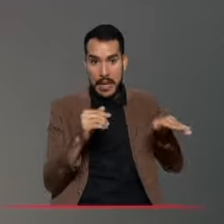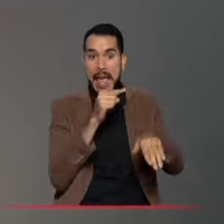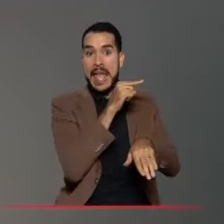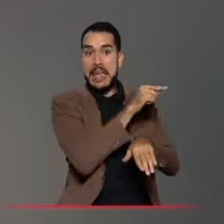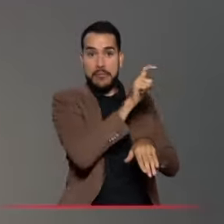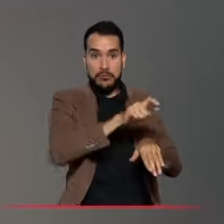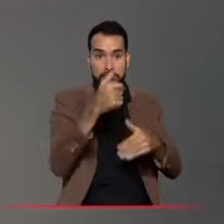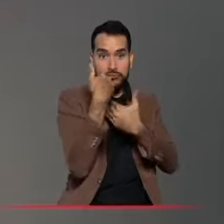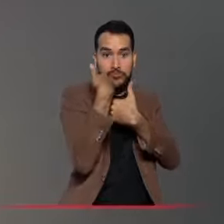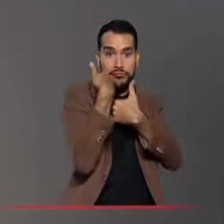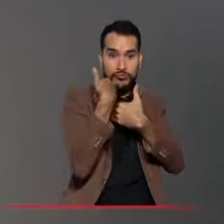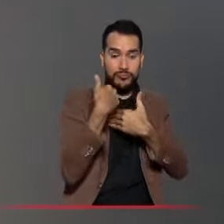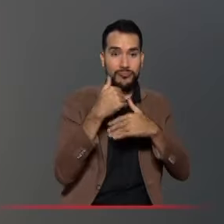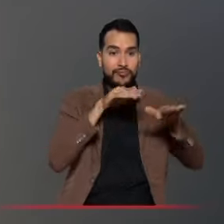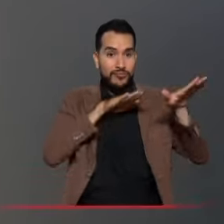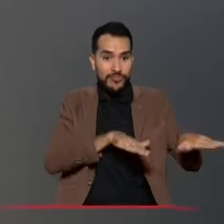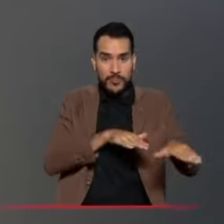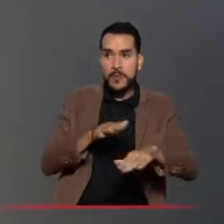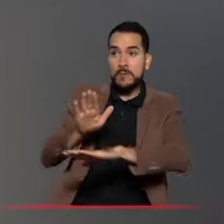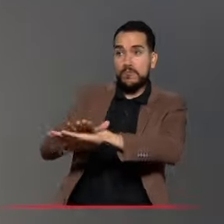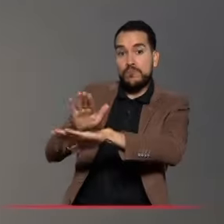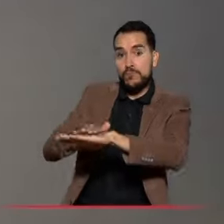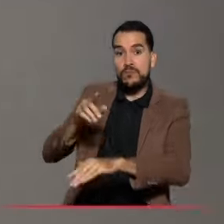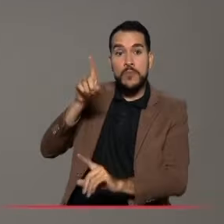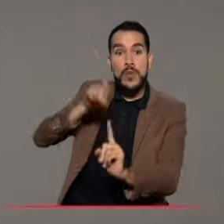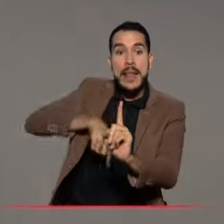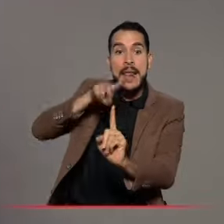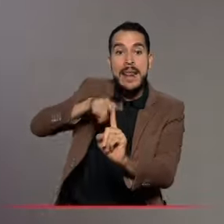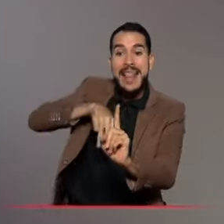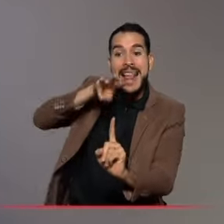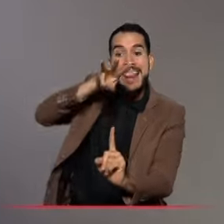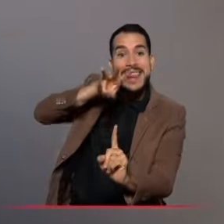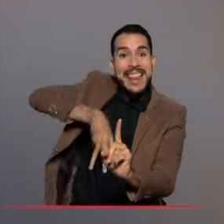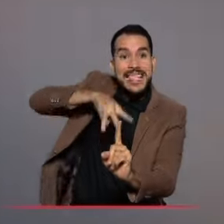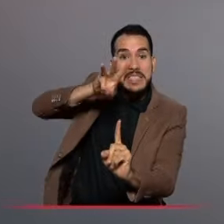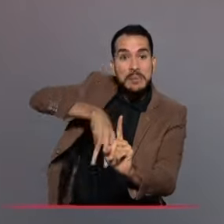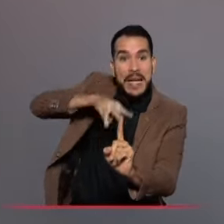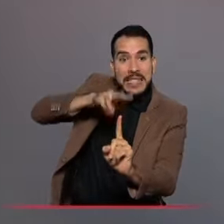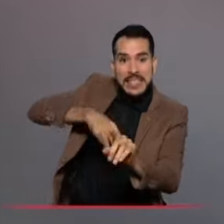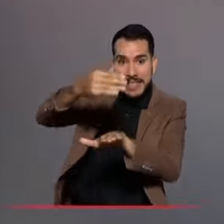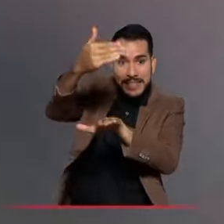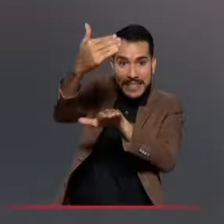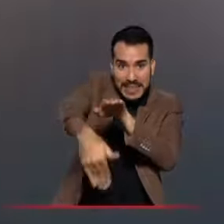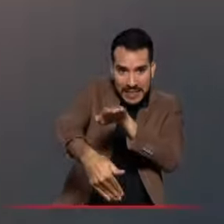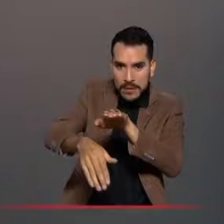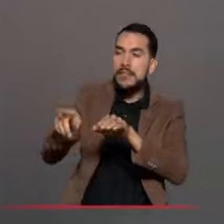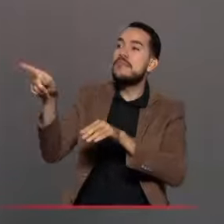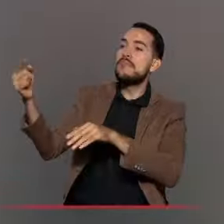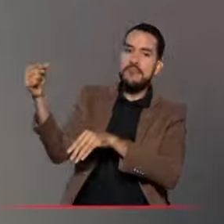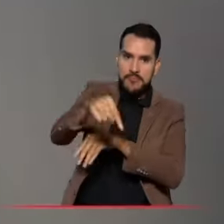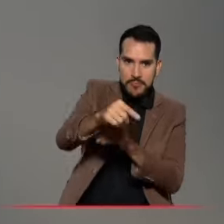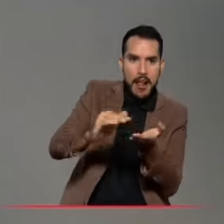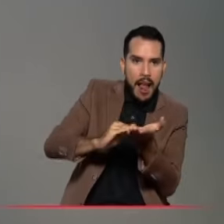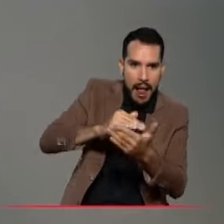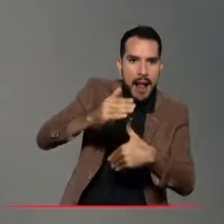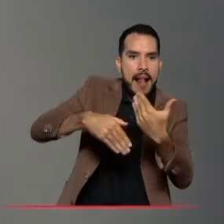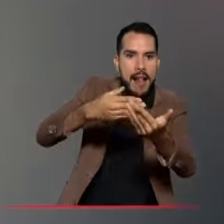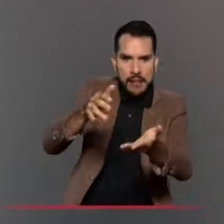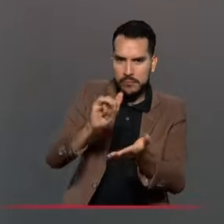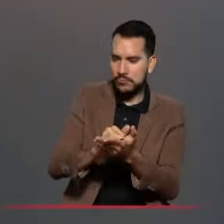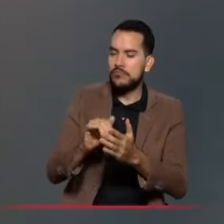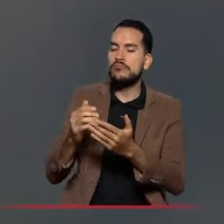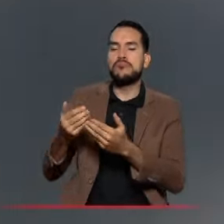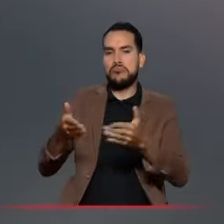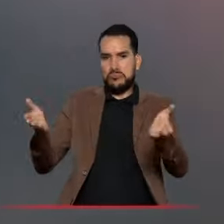proceso de pago de predios para las familias que perdieron sus viviendas por el desastre natural. A esta hora hay paso normal hacia el sur del país.